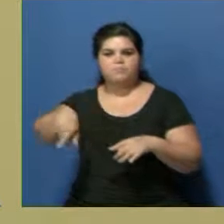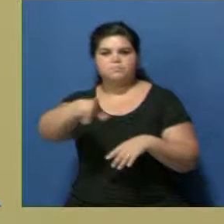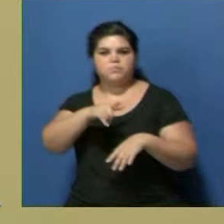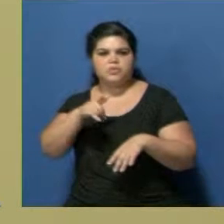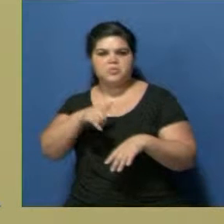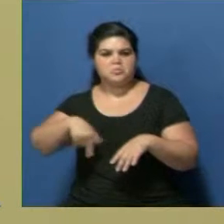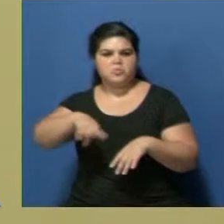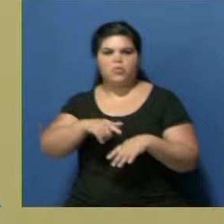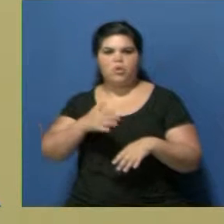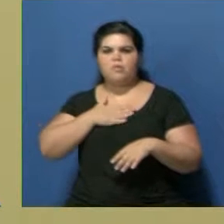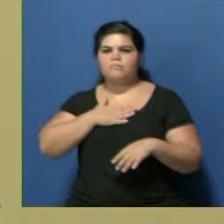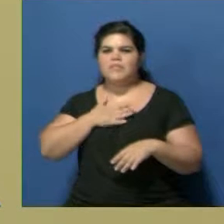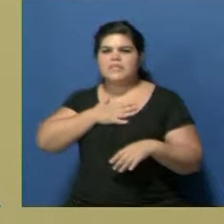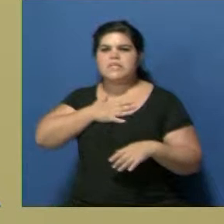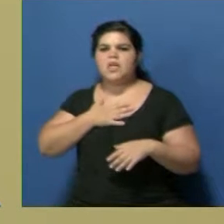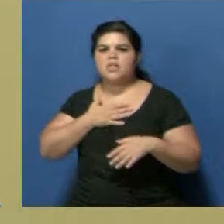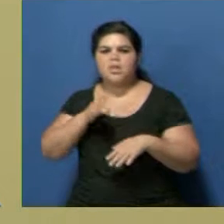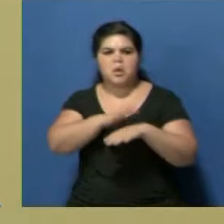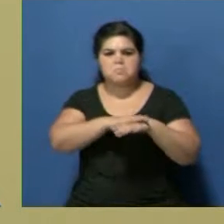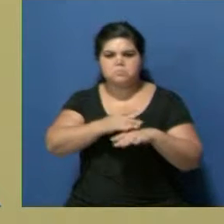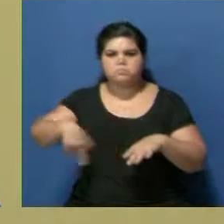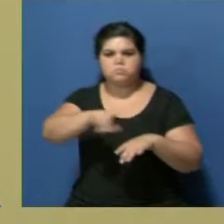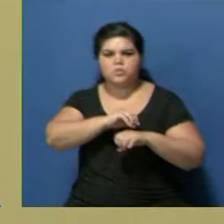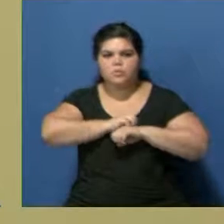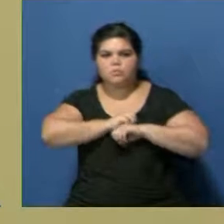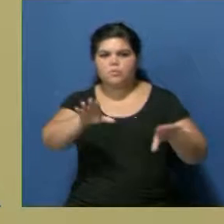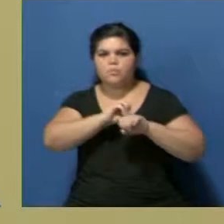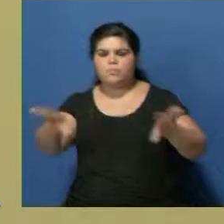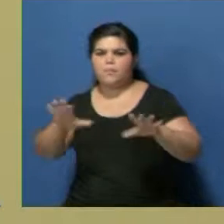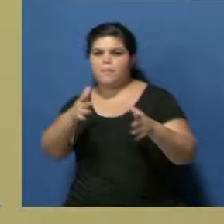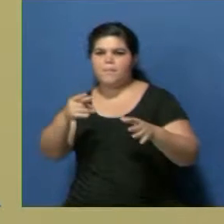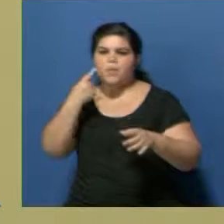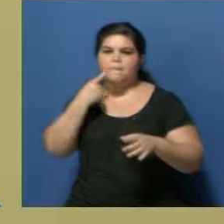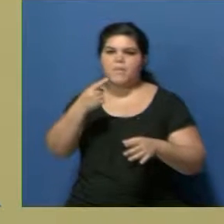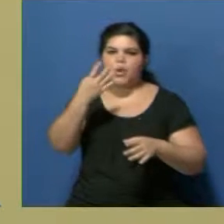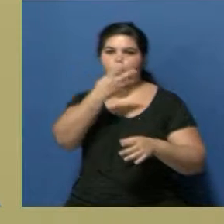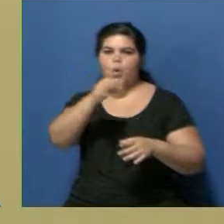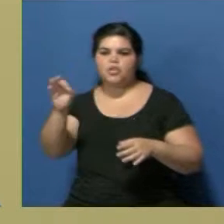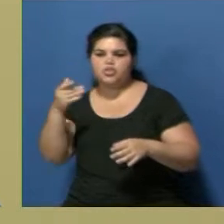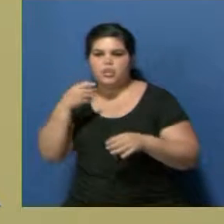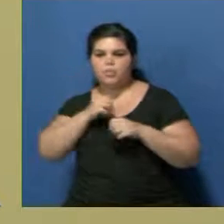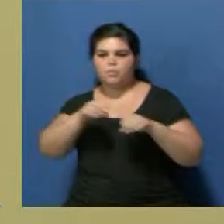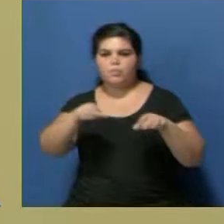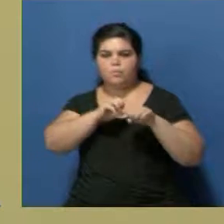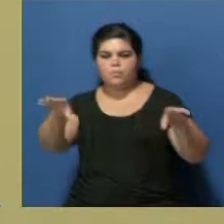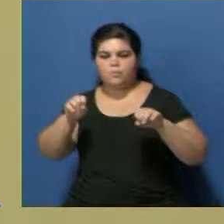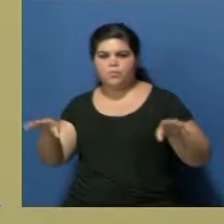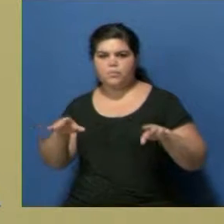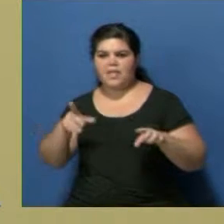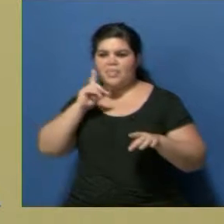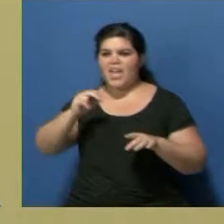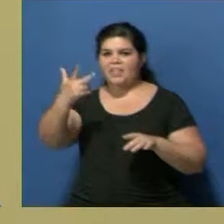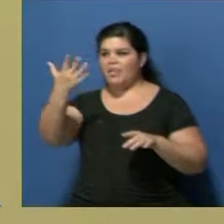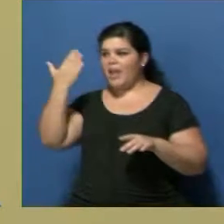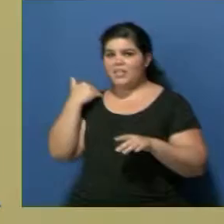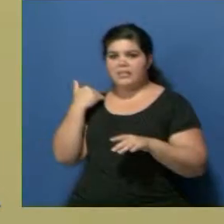causa, lo han compartido cerca de 2.400 veces a esta altura. Hace 3 días que lo publiqué,